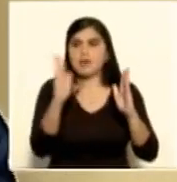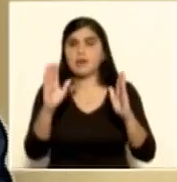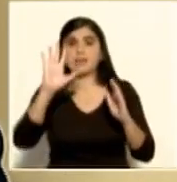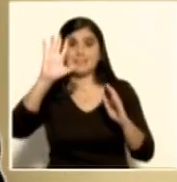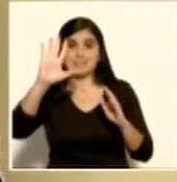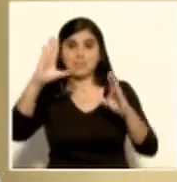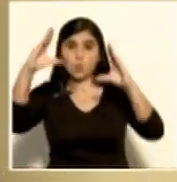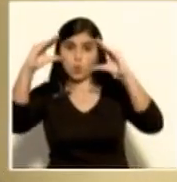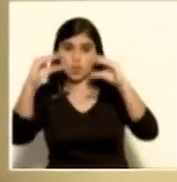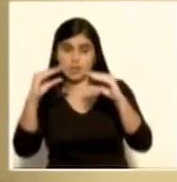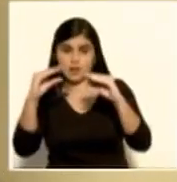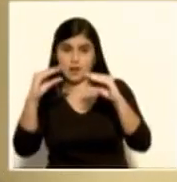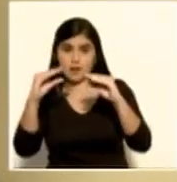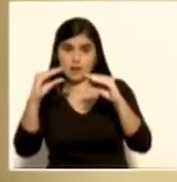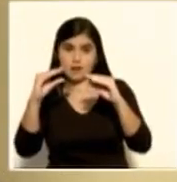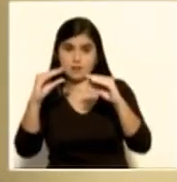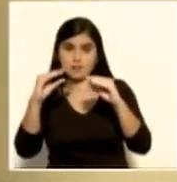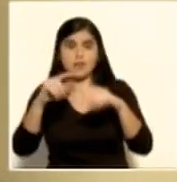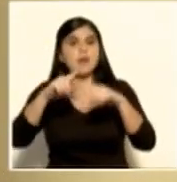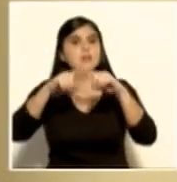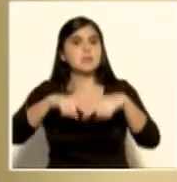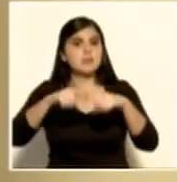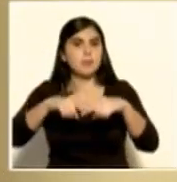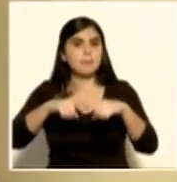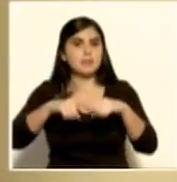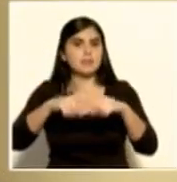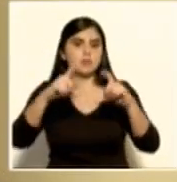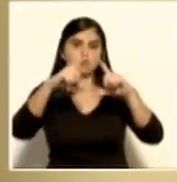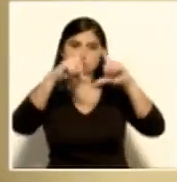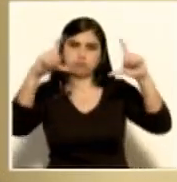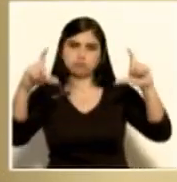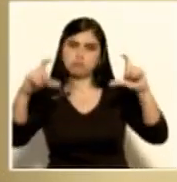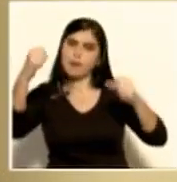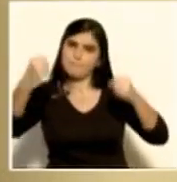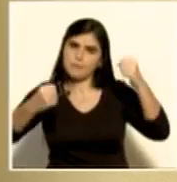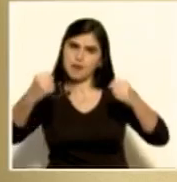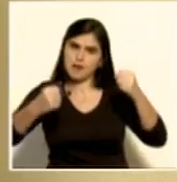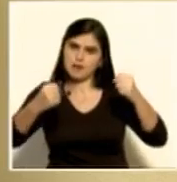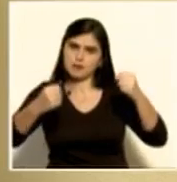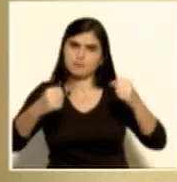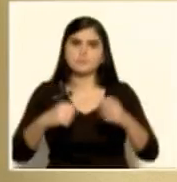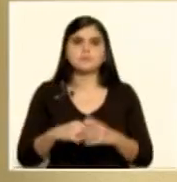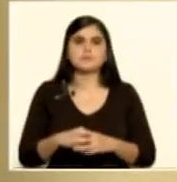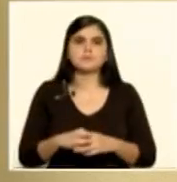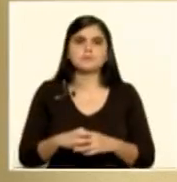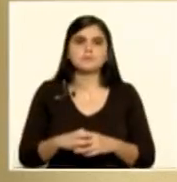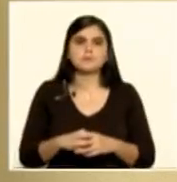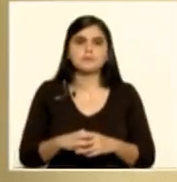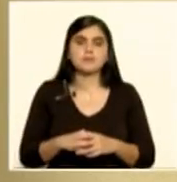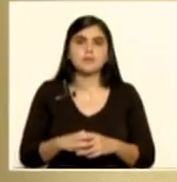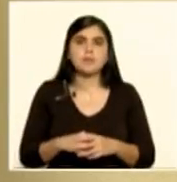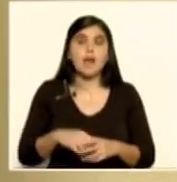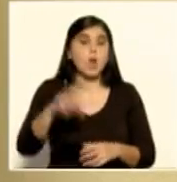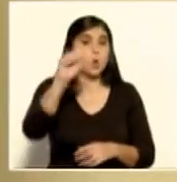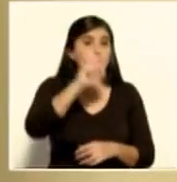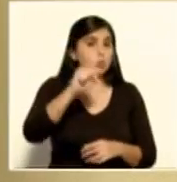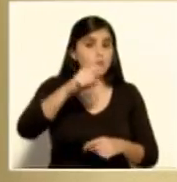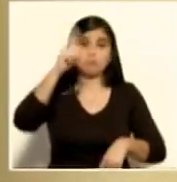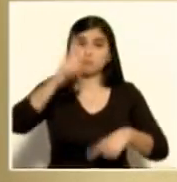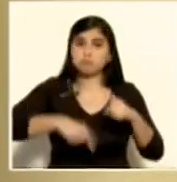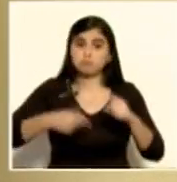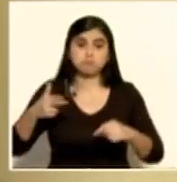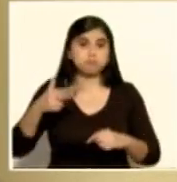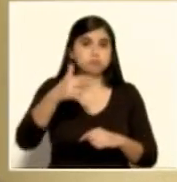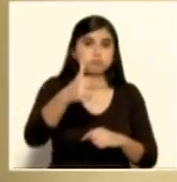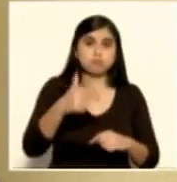tarde, según la dinámica de placas que hemos venido manteniendo. Es decir, los sábados no circulan las